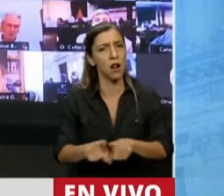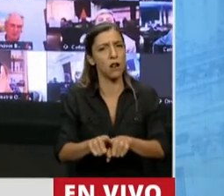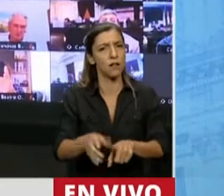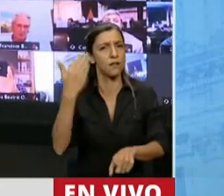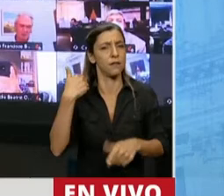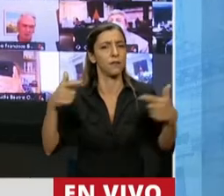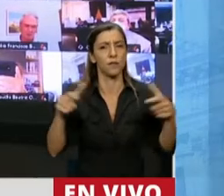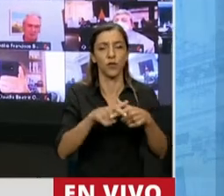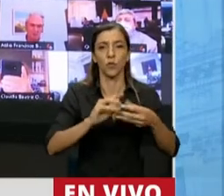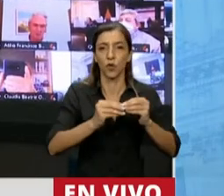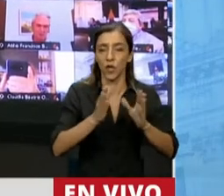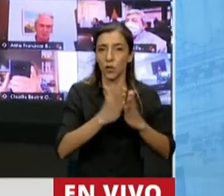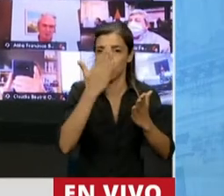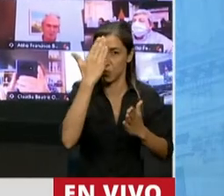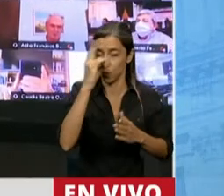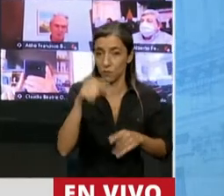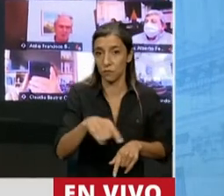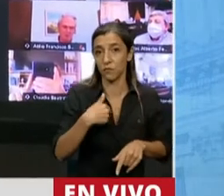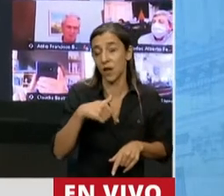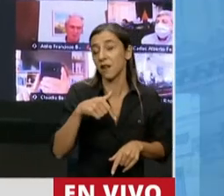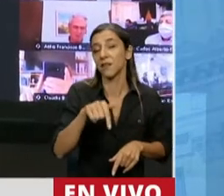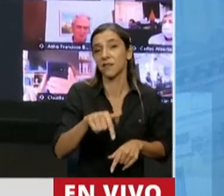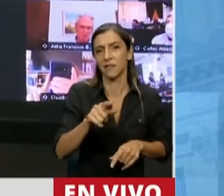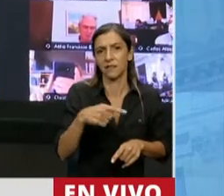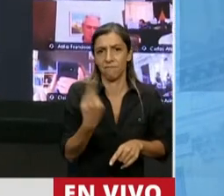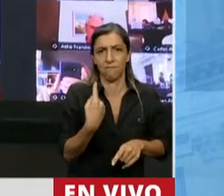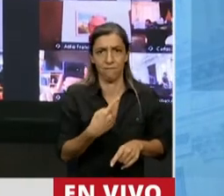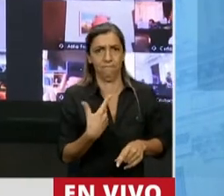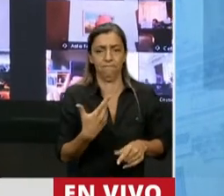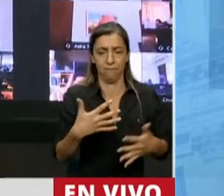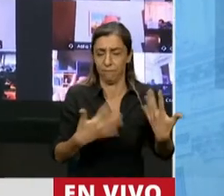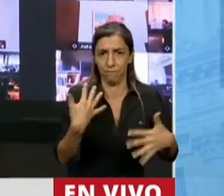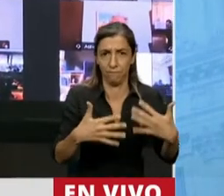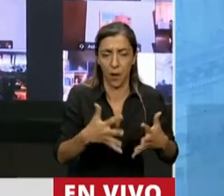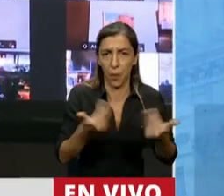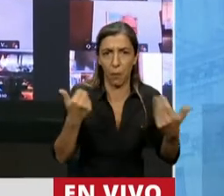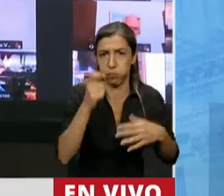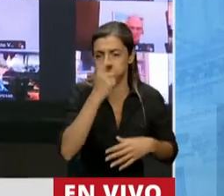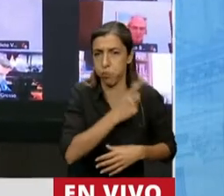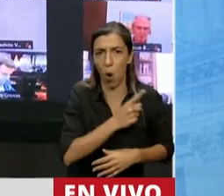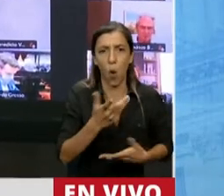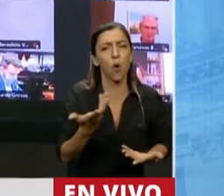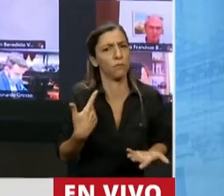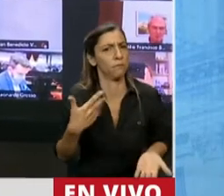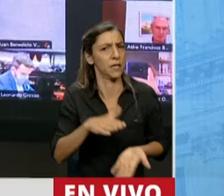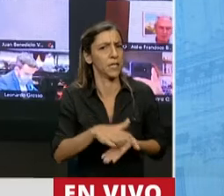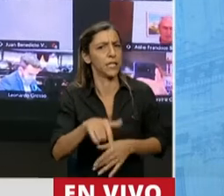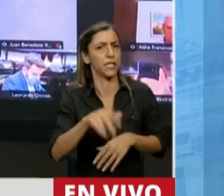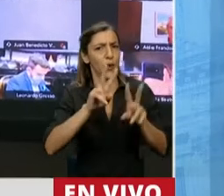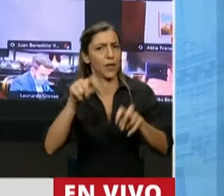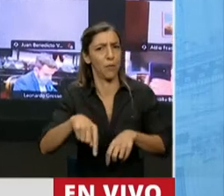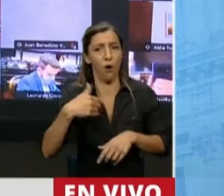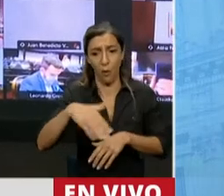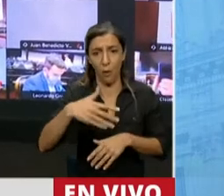Constitucionales al proyecto de ley que vamos a tratar más tarde respecto al convenio de transferencias de las fuerzas de seguridad de la